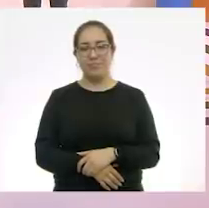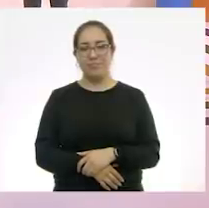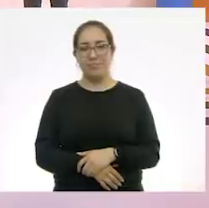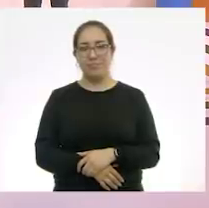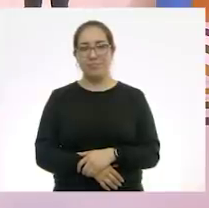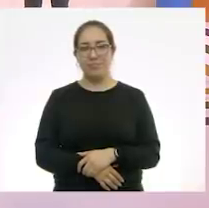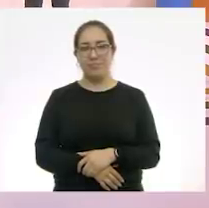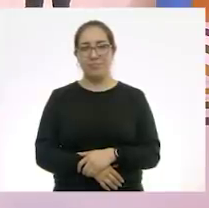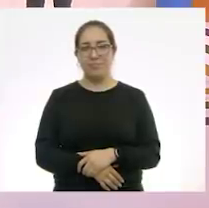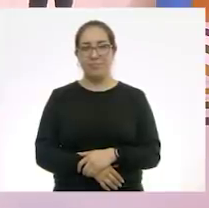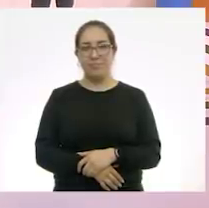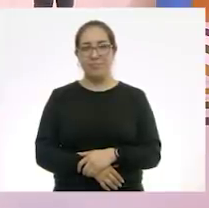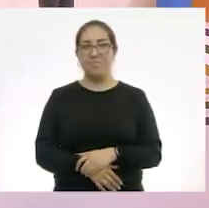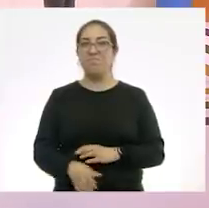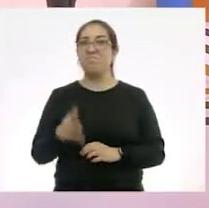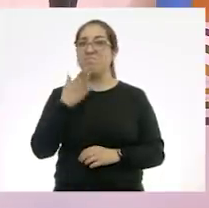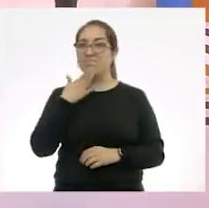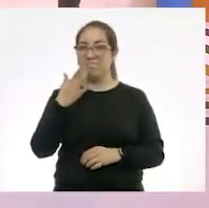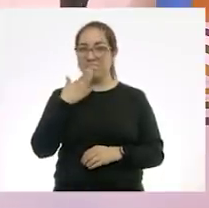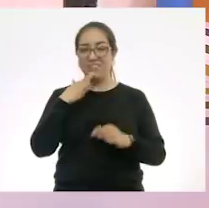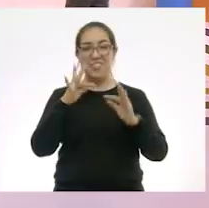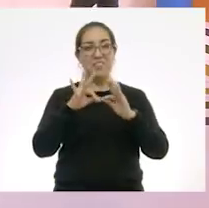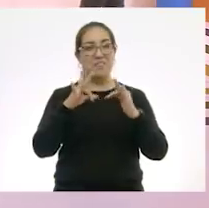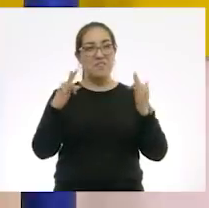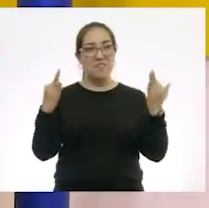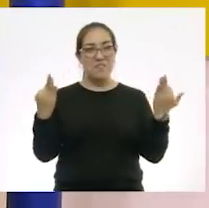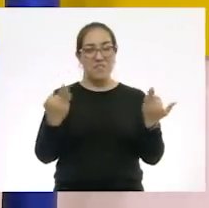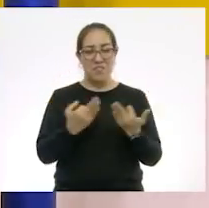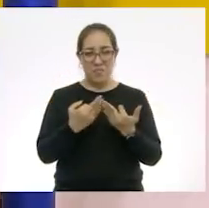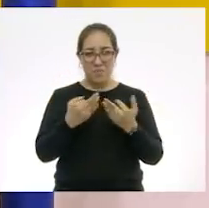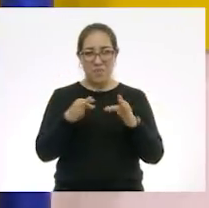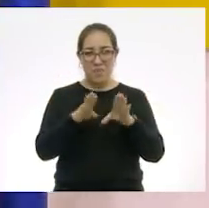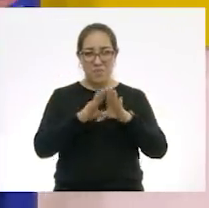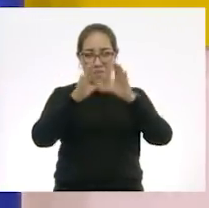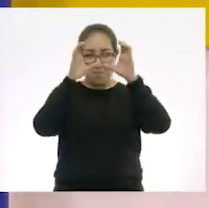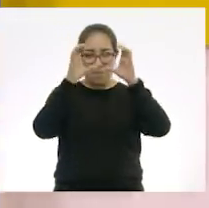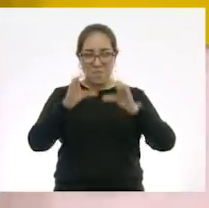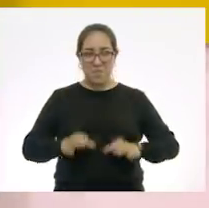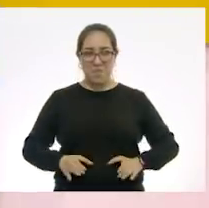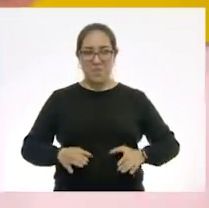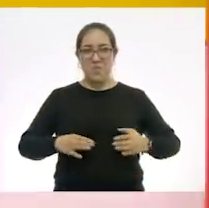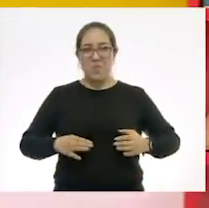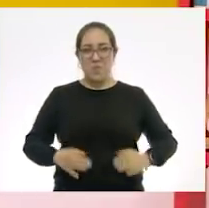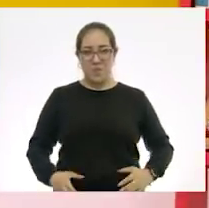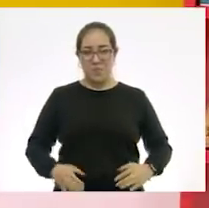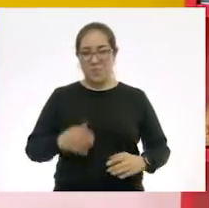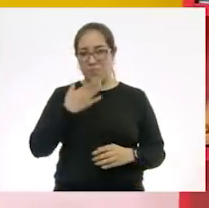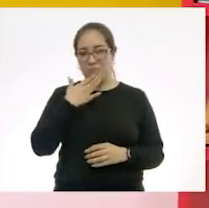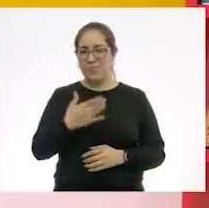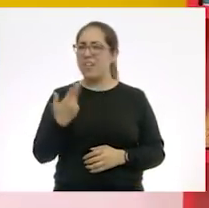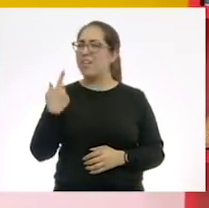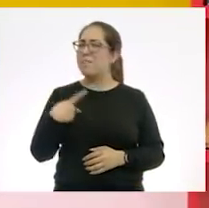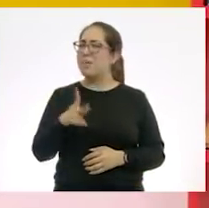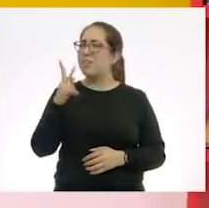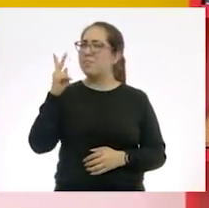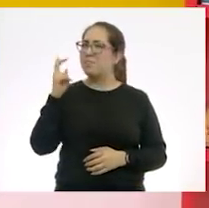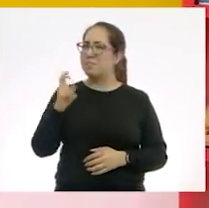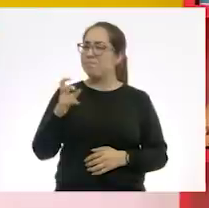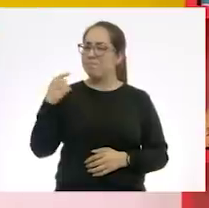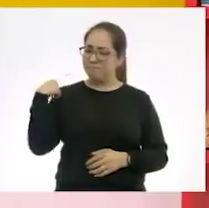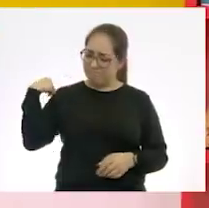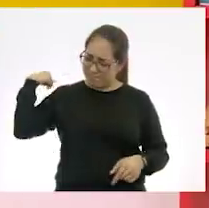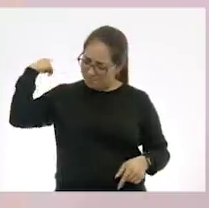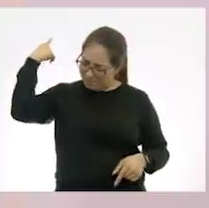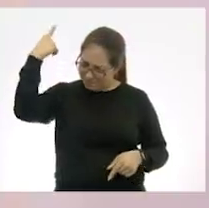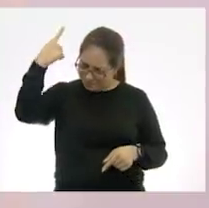Ahora sí, ya empieza a tomar forma este maravilloso cuerpo humano. A ver, pero dentro de esta gran recapitulación,